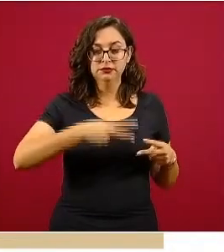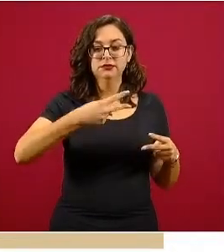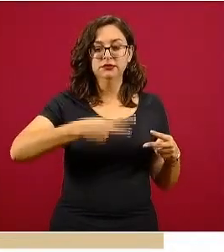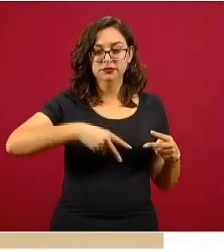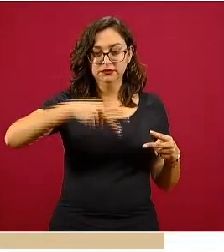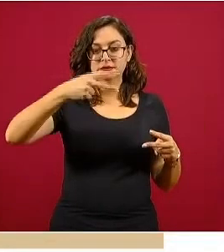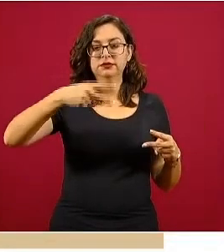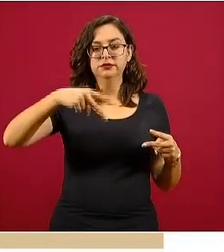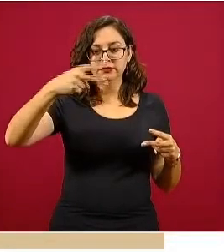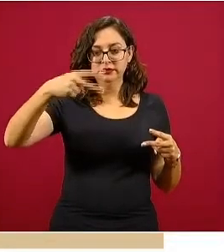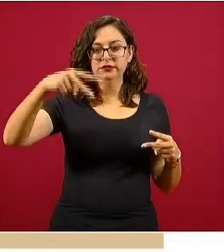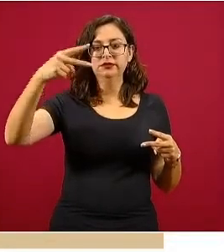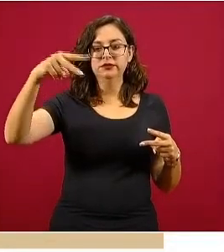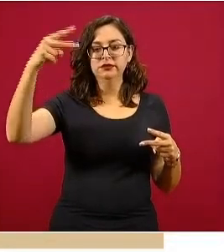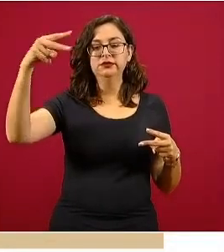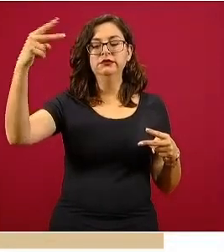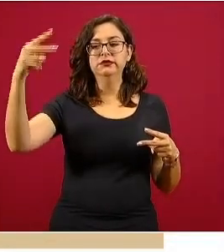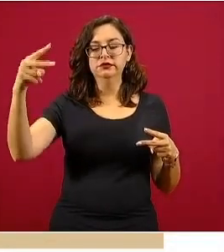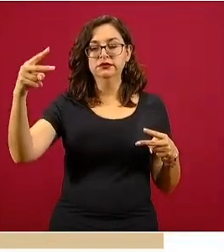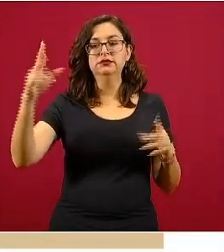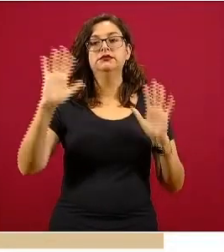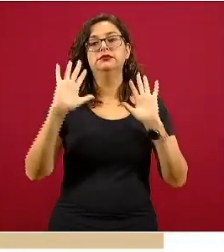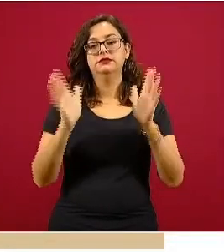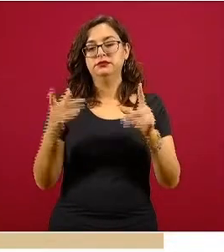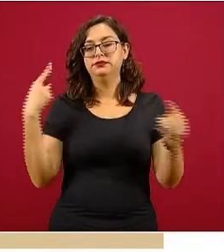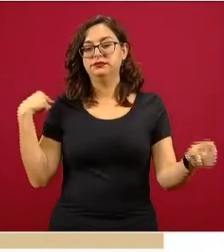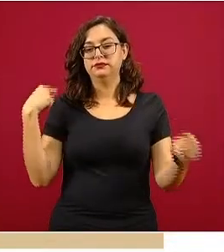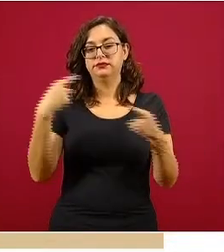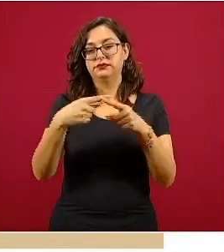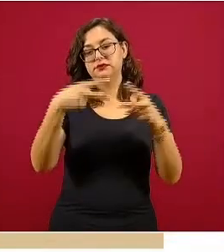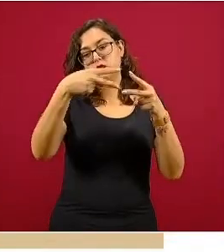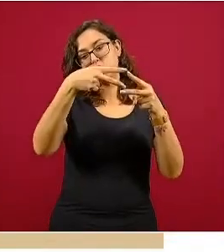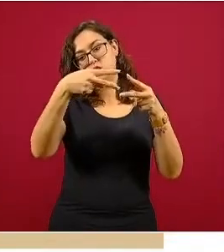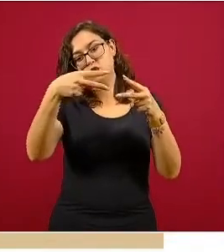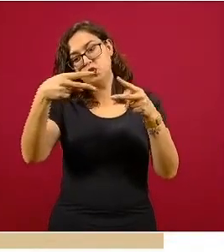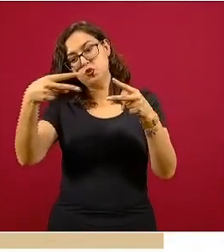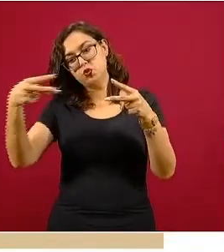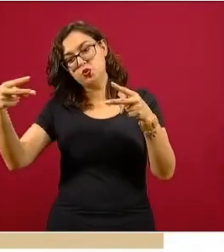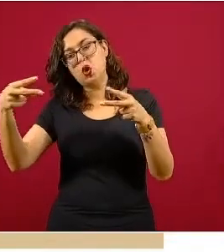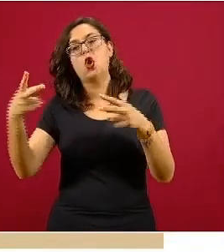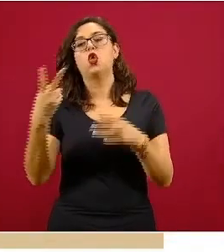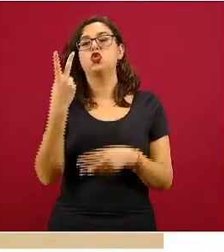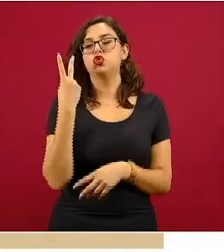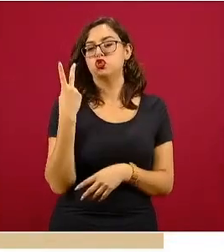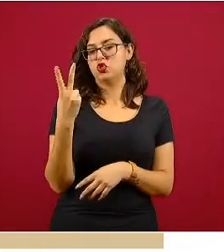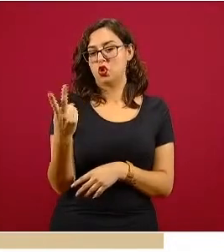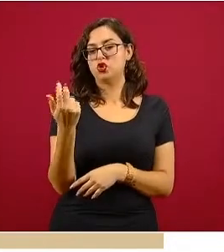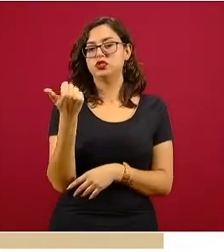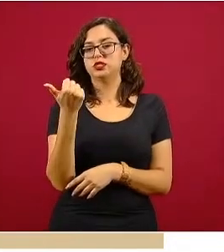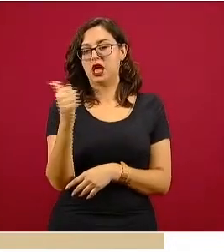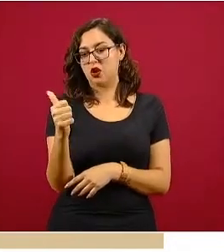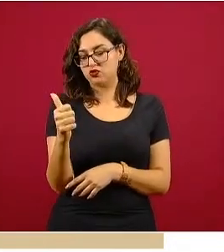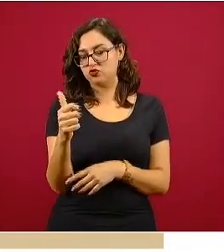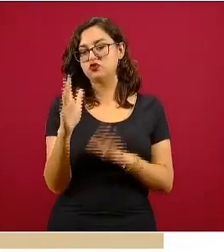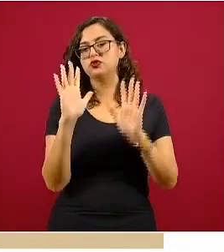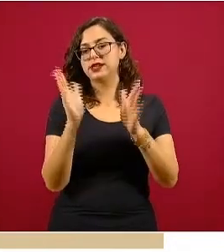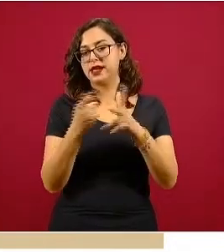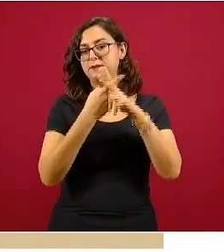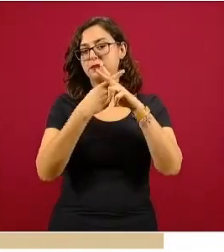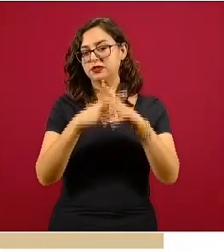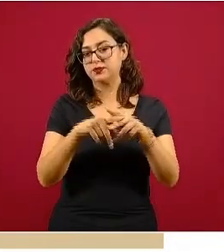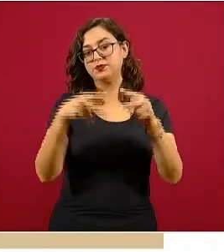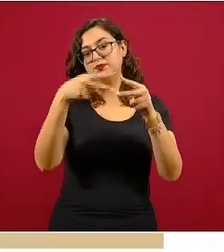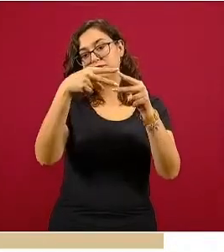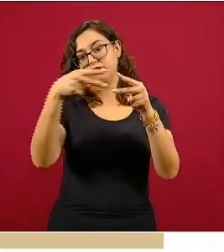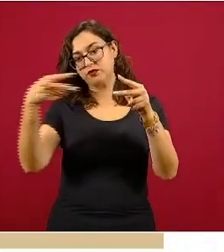ya una tendencia un poco más estable en las últimas semanas, ya un comportamiento de meseta desde el 1 de agosto, pero todavía no vemos que